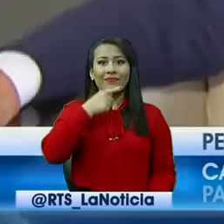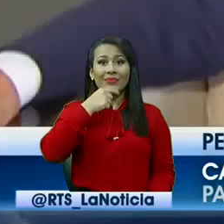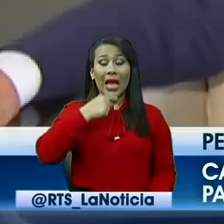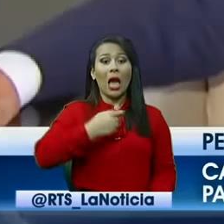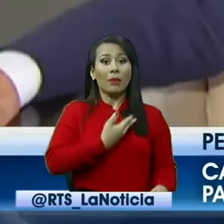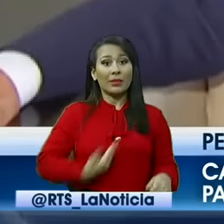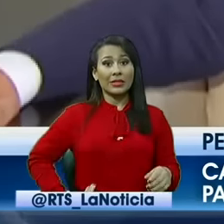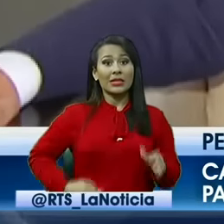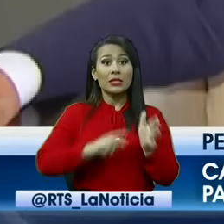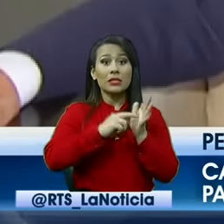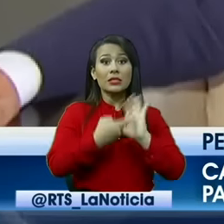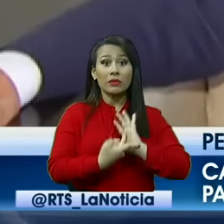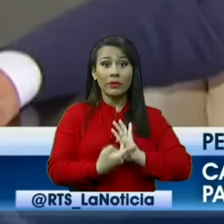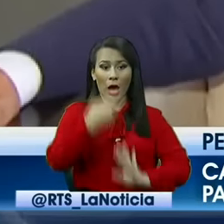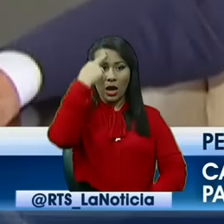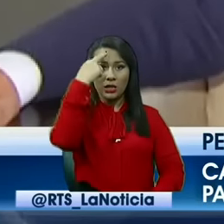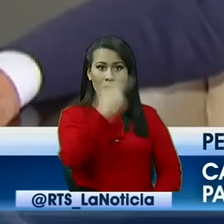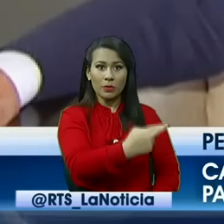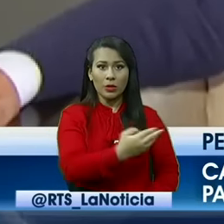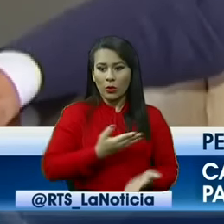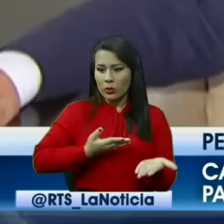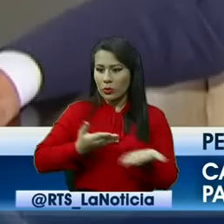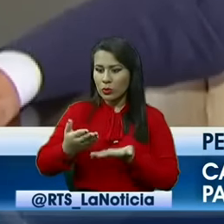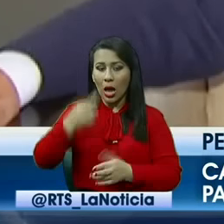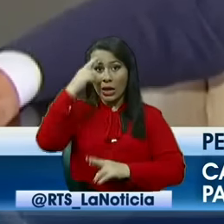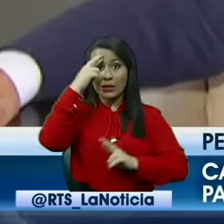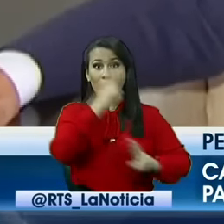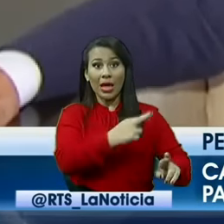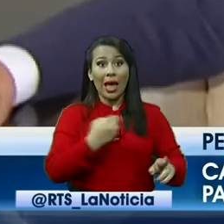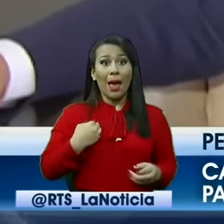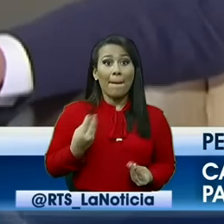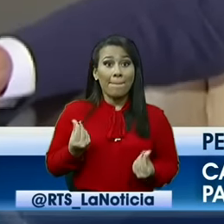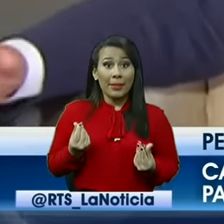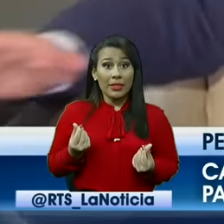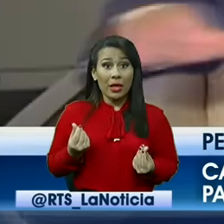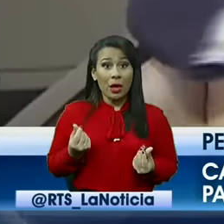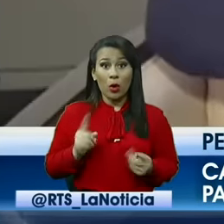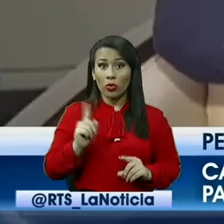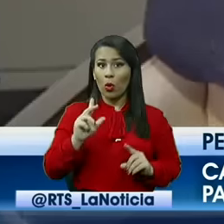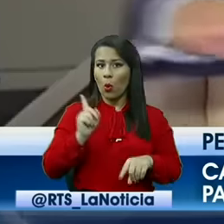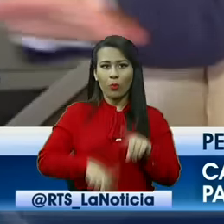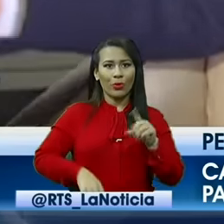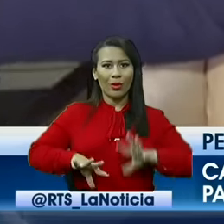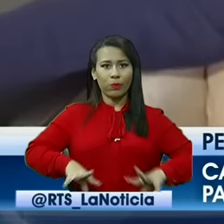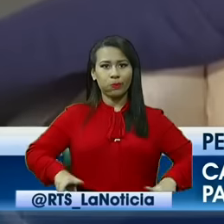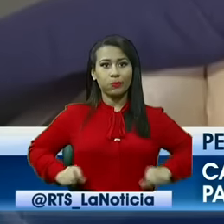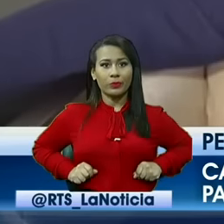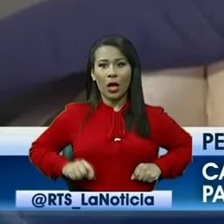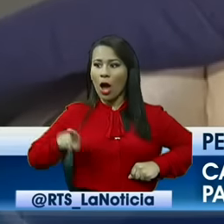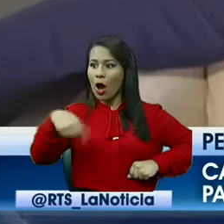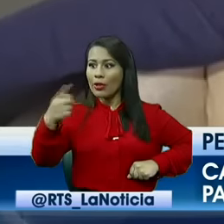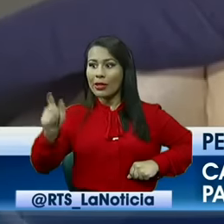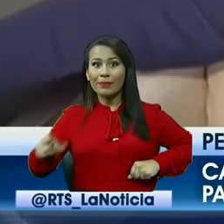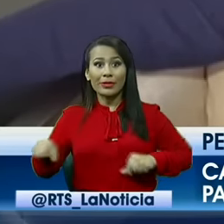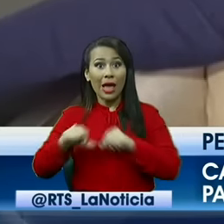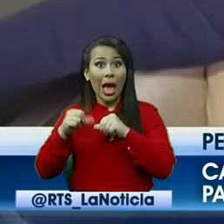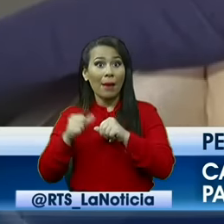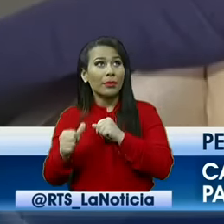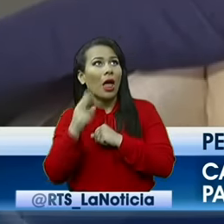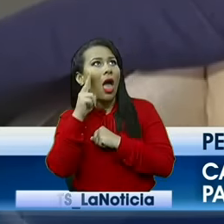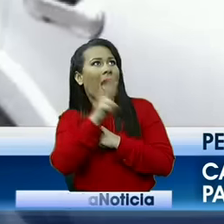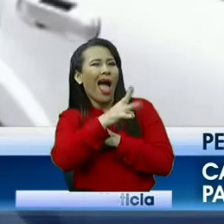verticalidad en el manejo de las finanzas personales y públicas Entonces el resto de la Administración pública